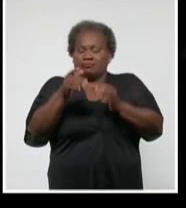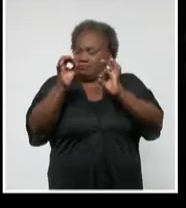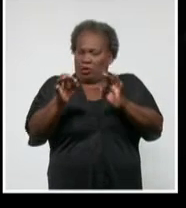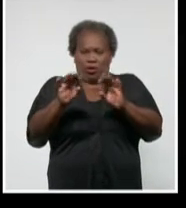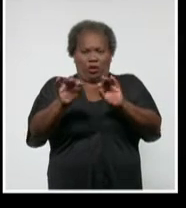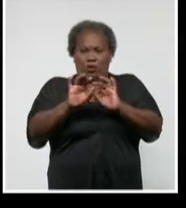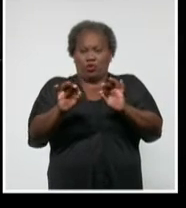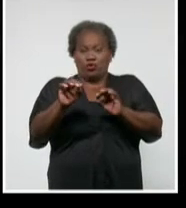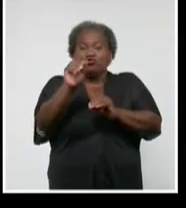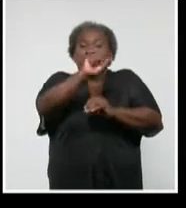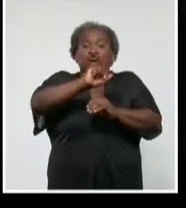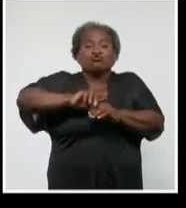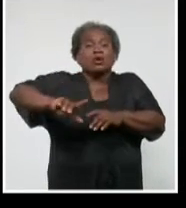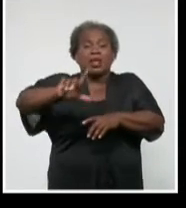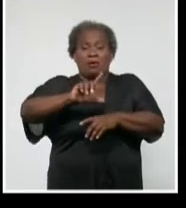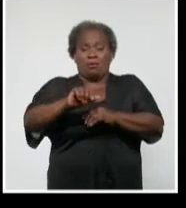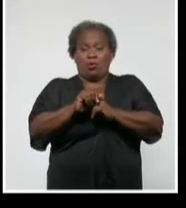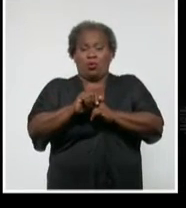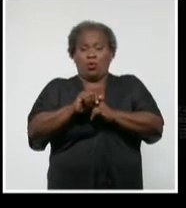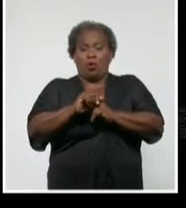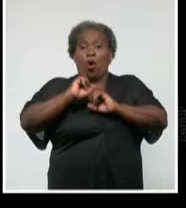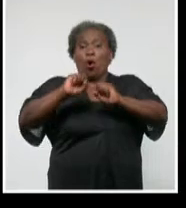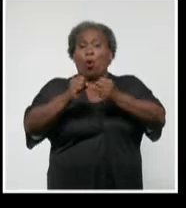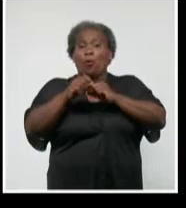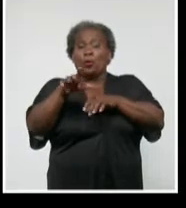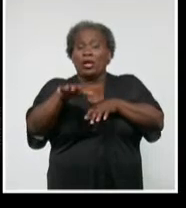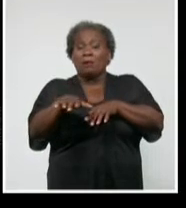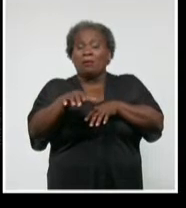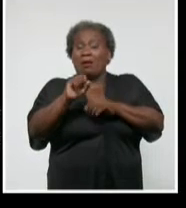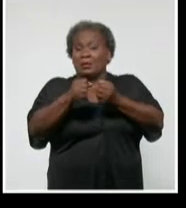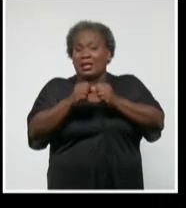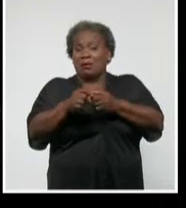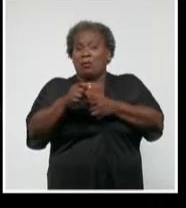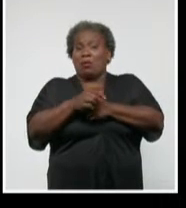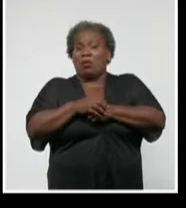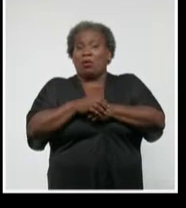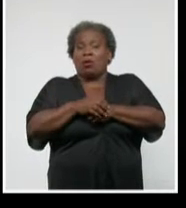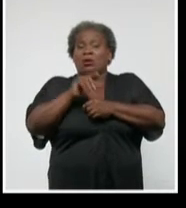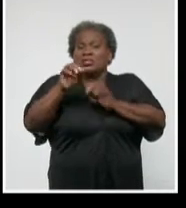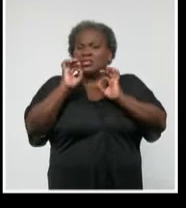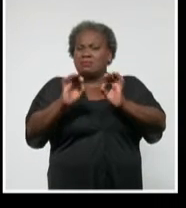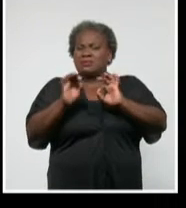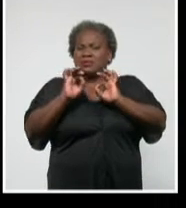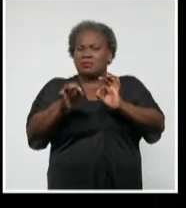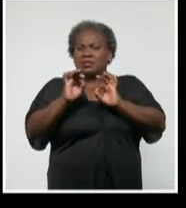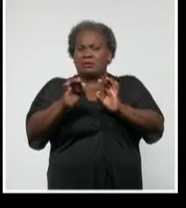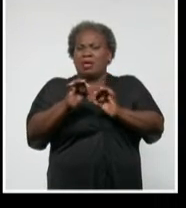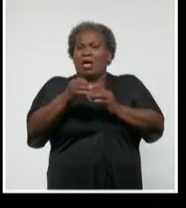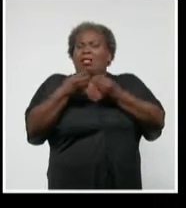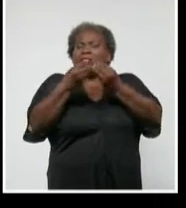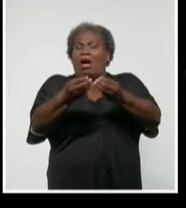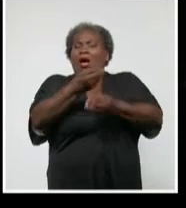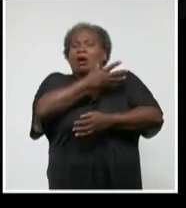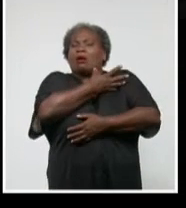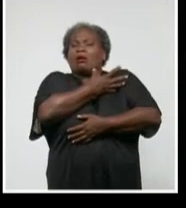el socialismo o el comunismo, cada vez que se ha tratado, ha generado sufrimiento,